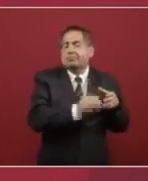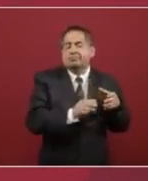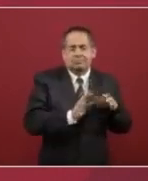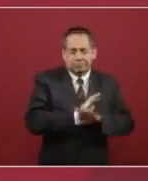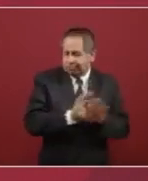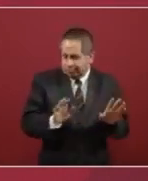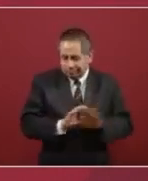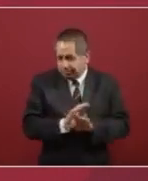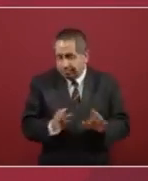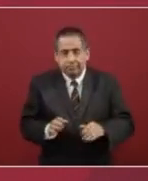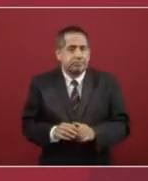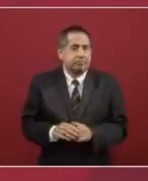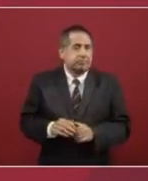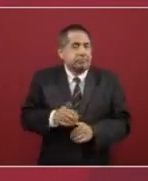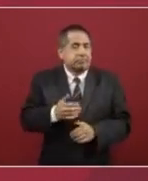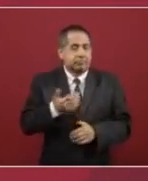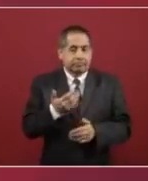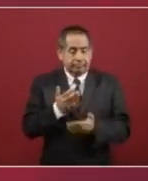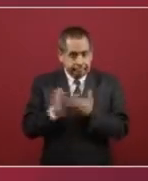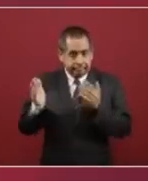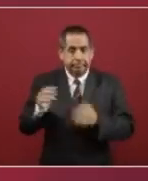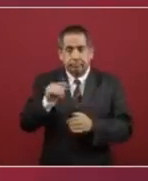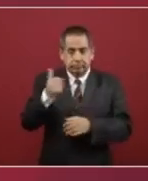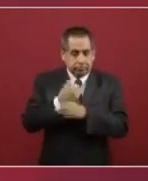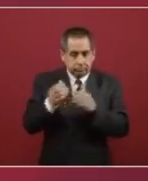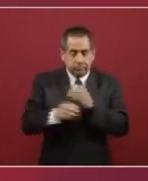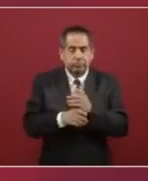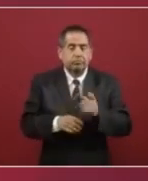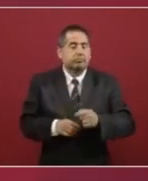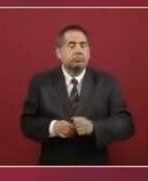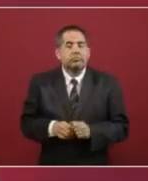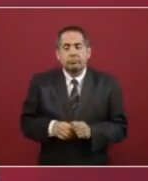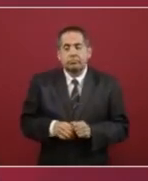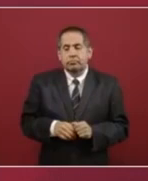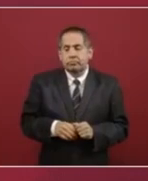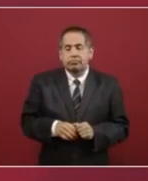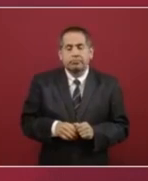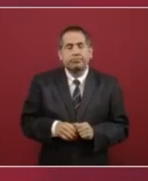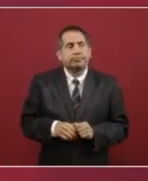Y además, otra cosa, no